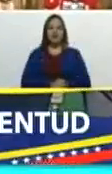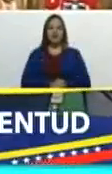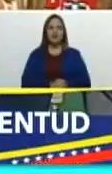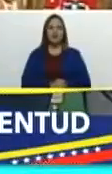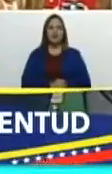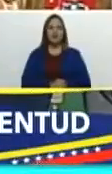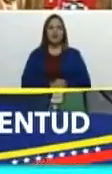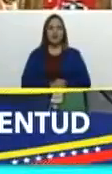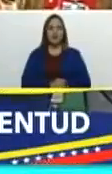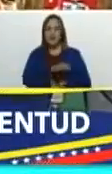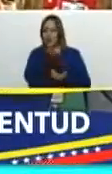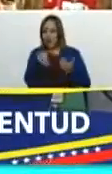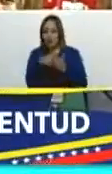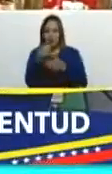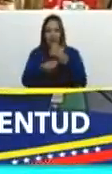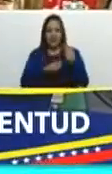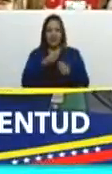Om. Vamos a hacer todo.